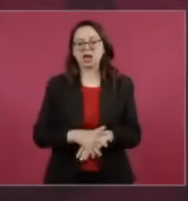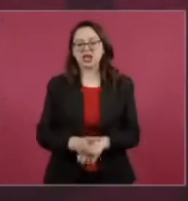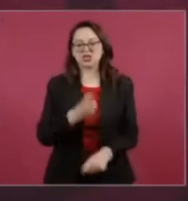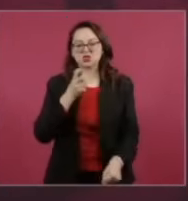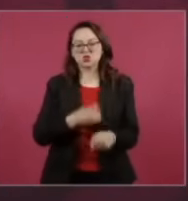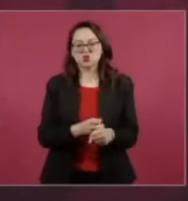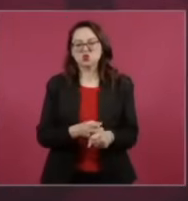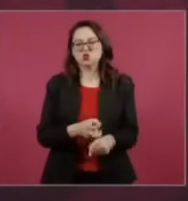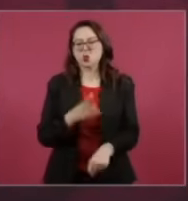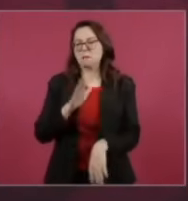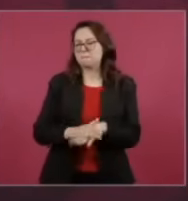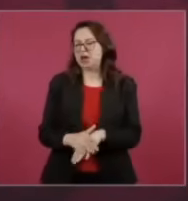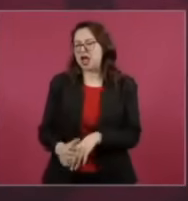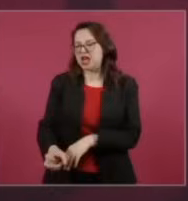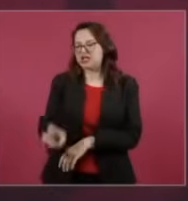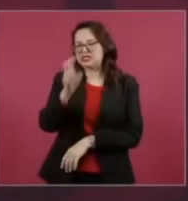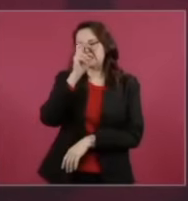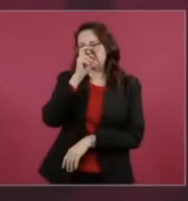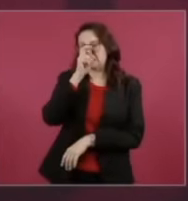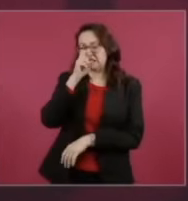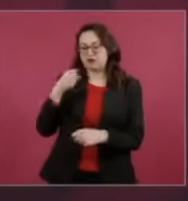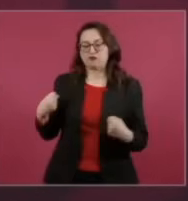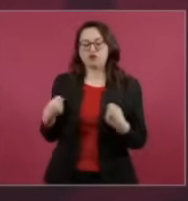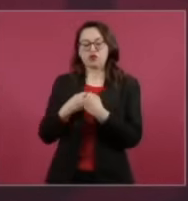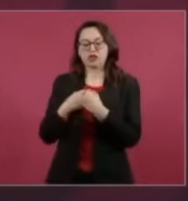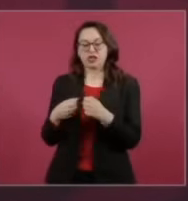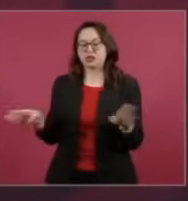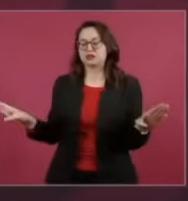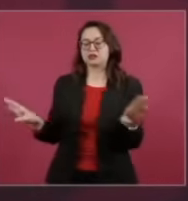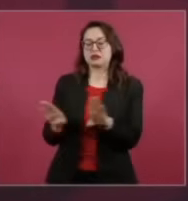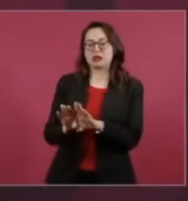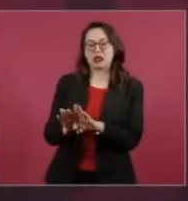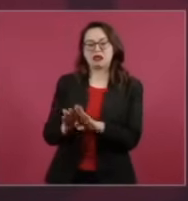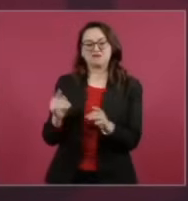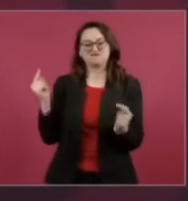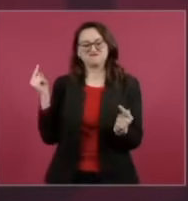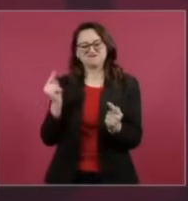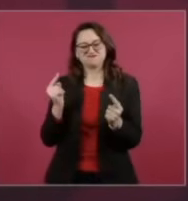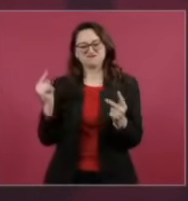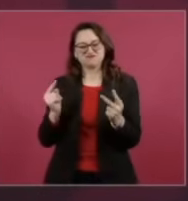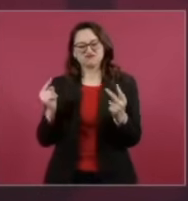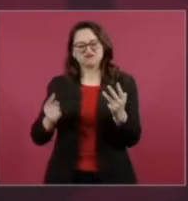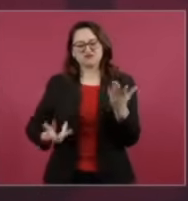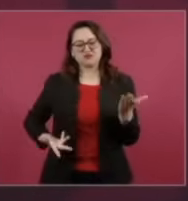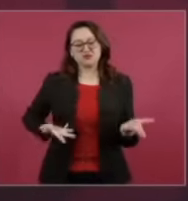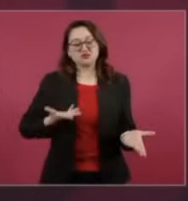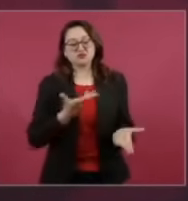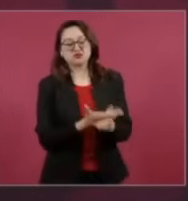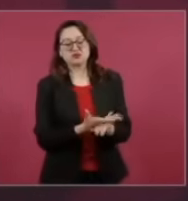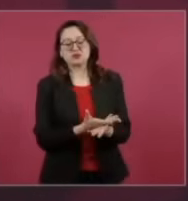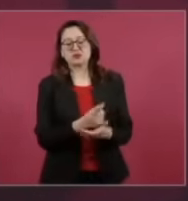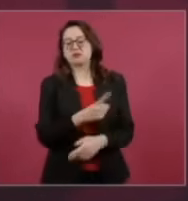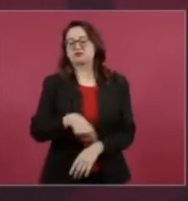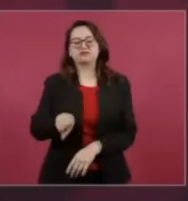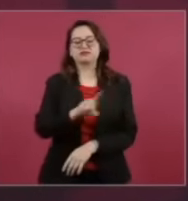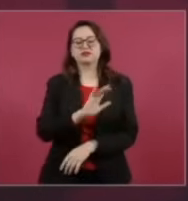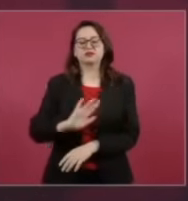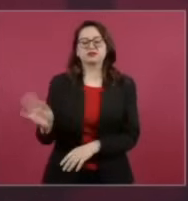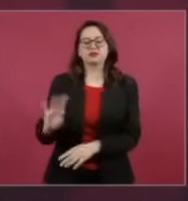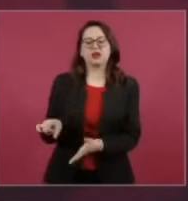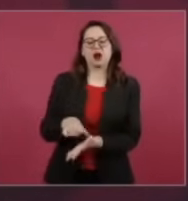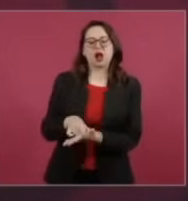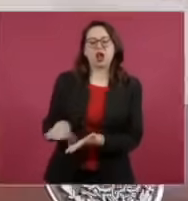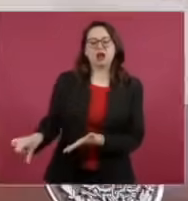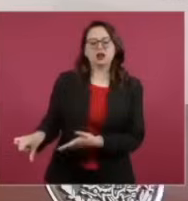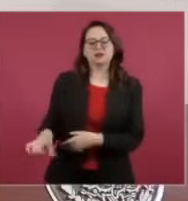severas este el cierre de fronteras que yo en su momento dije que